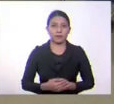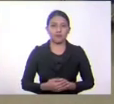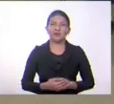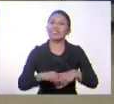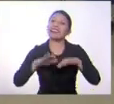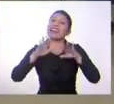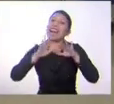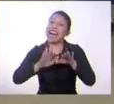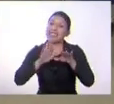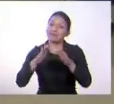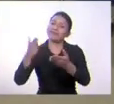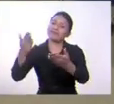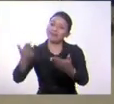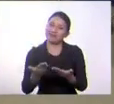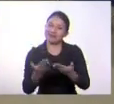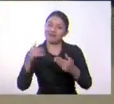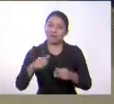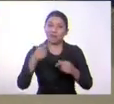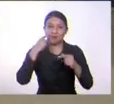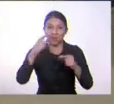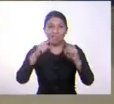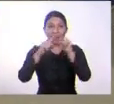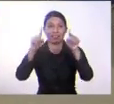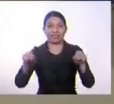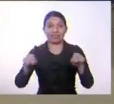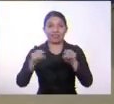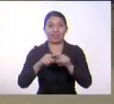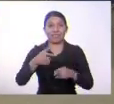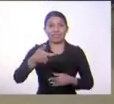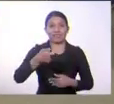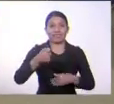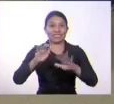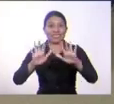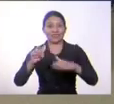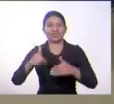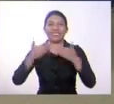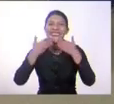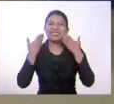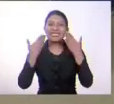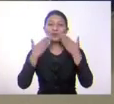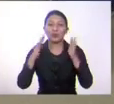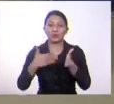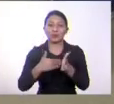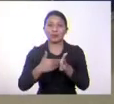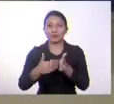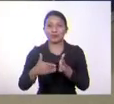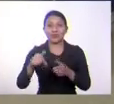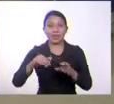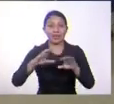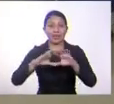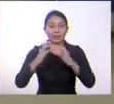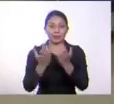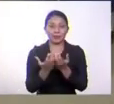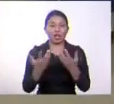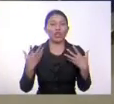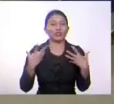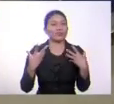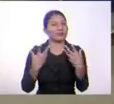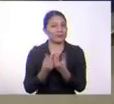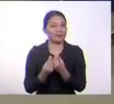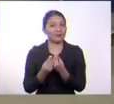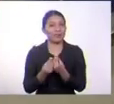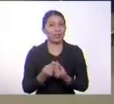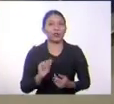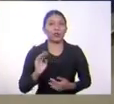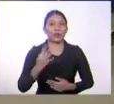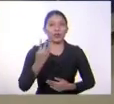Gracias por estar en sintonía con Televisión del Salvador. Estamos muy alegres porque estamos dando inicio a nuestra clase de estudios sociales de